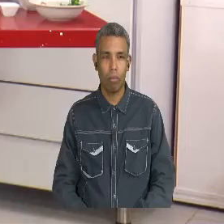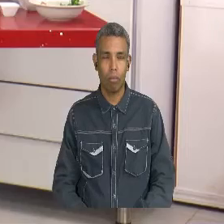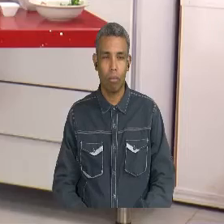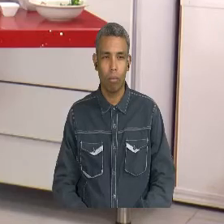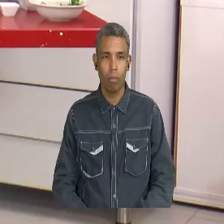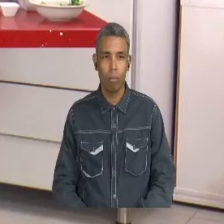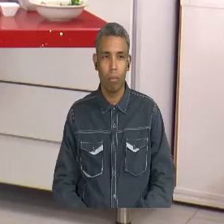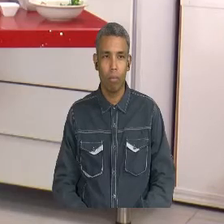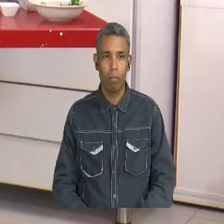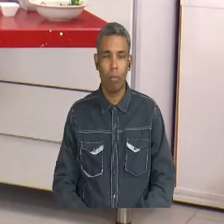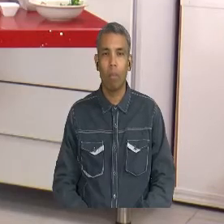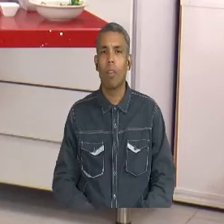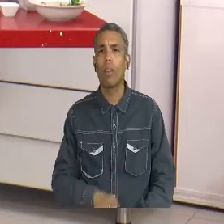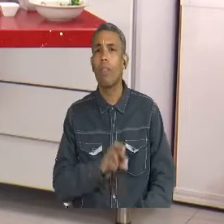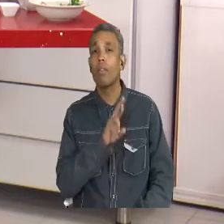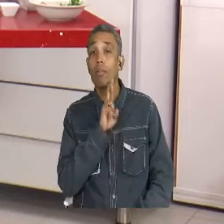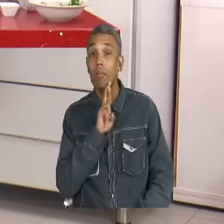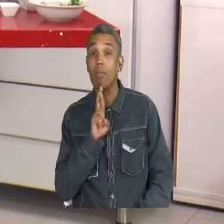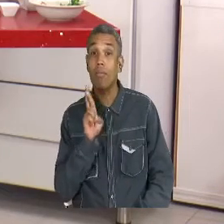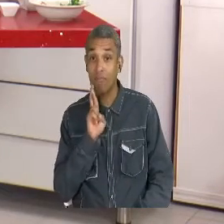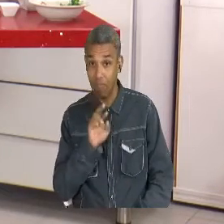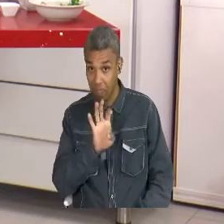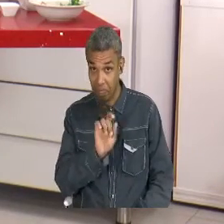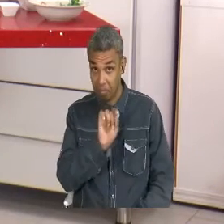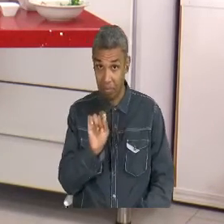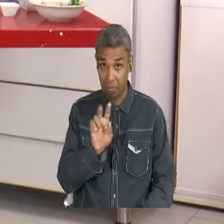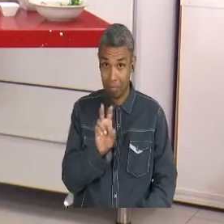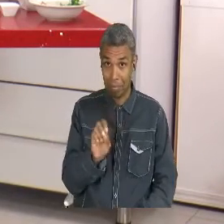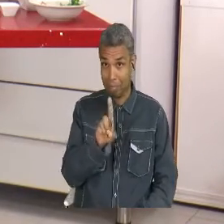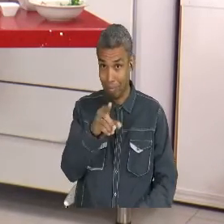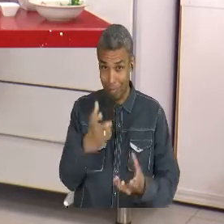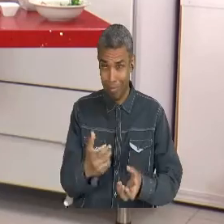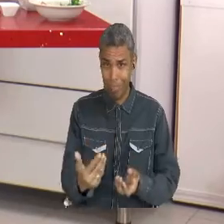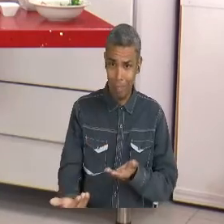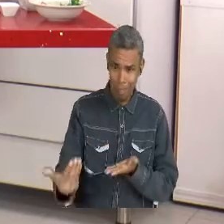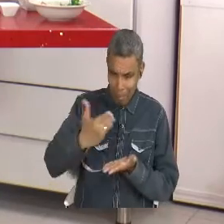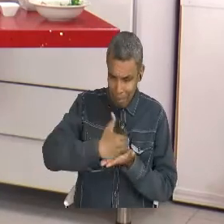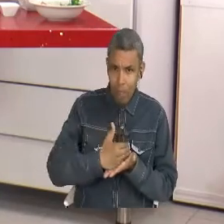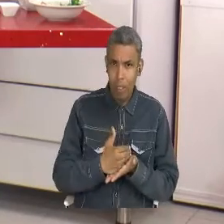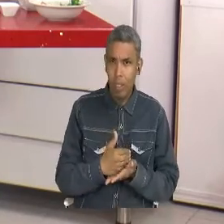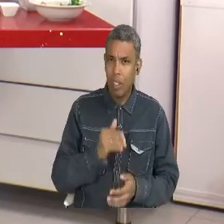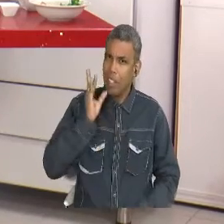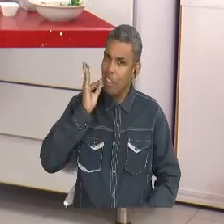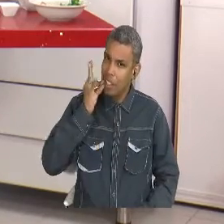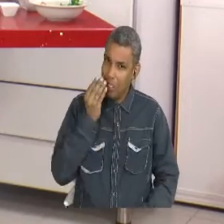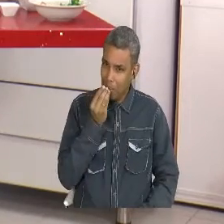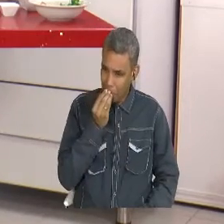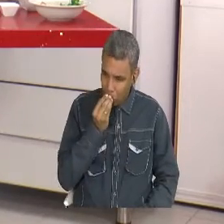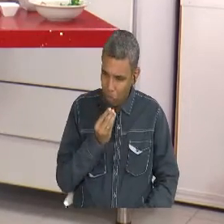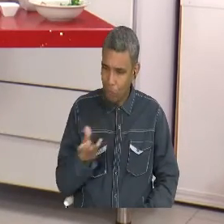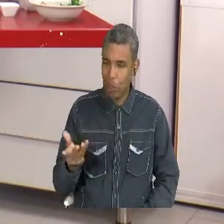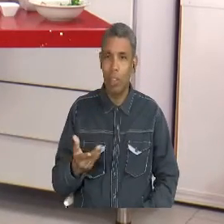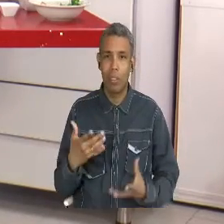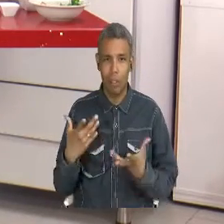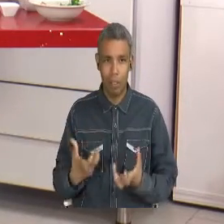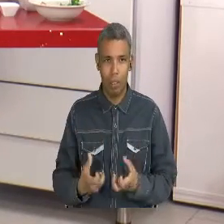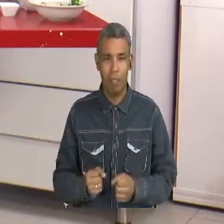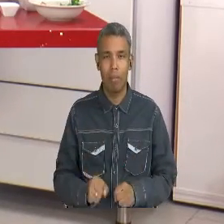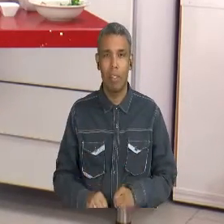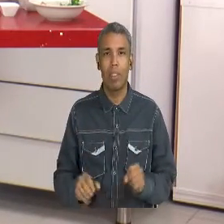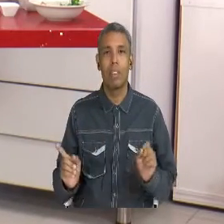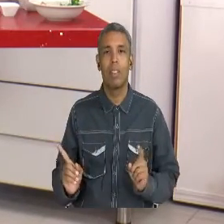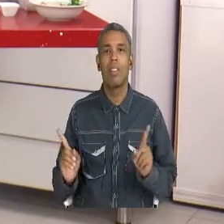estamos esperándolos a todos los televidentes, a todas las personas que quieran ir a comer delicioso. Sí, señor. Y recordar que también estamos ubicados